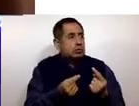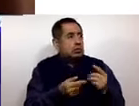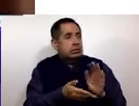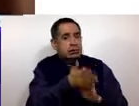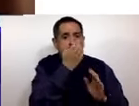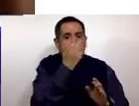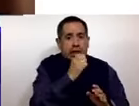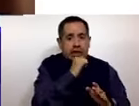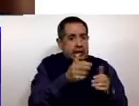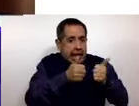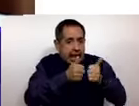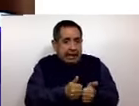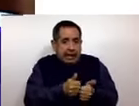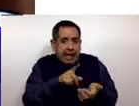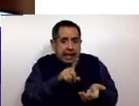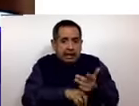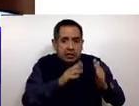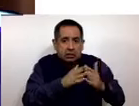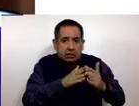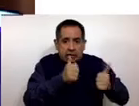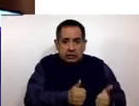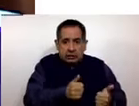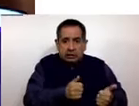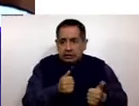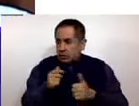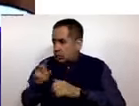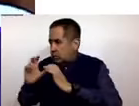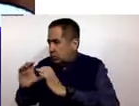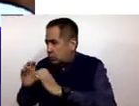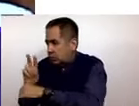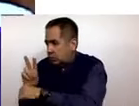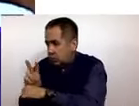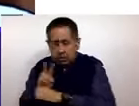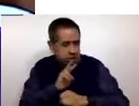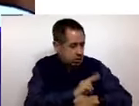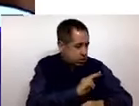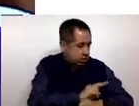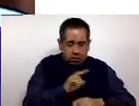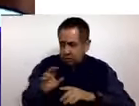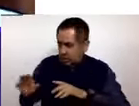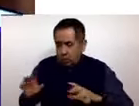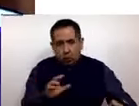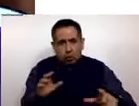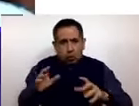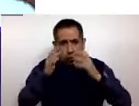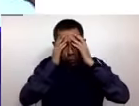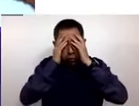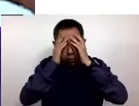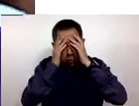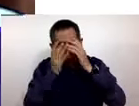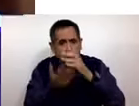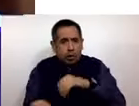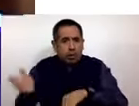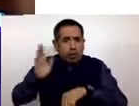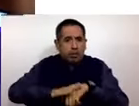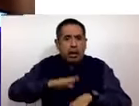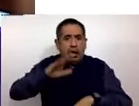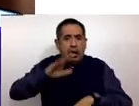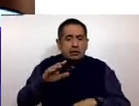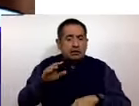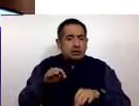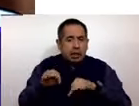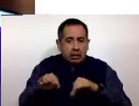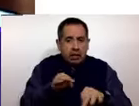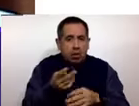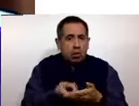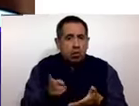sus casas, pues también recrudeció pues un montón de asuntos que están sin resolver,